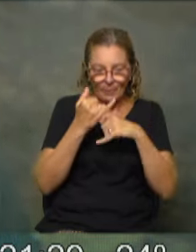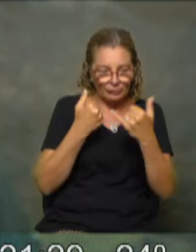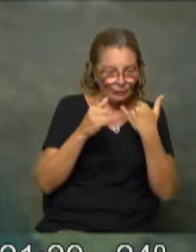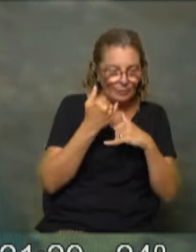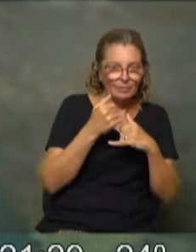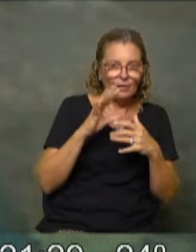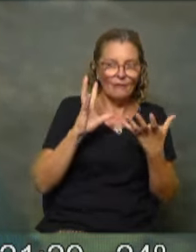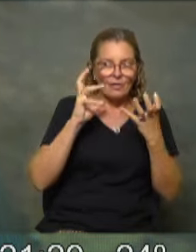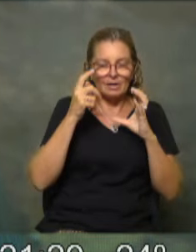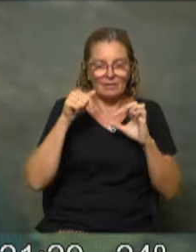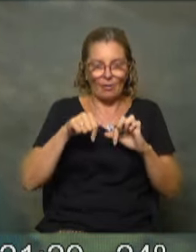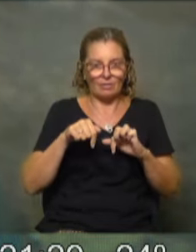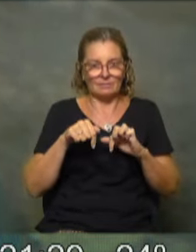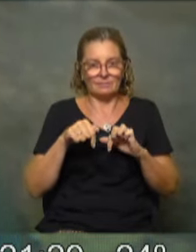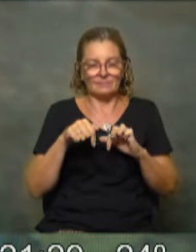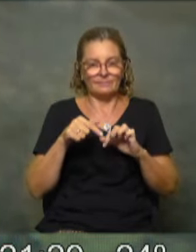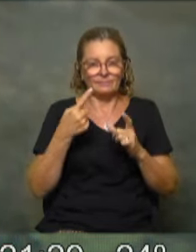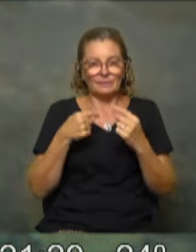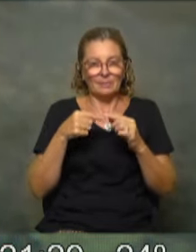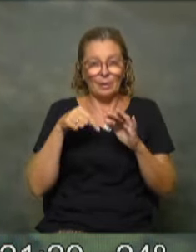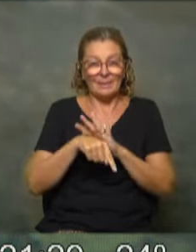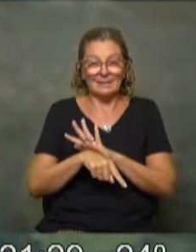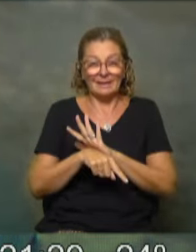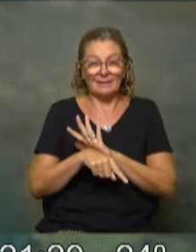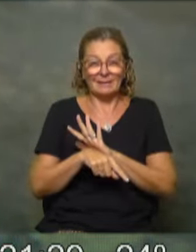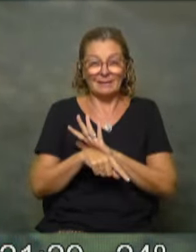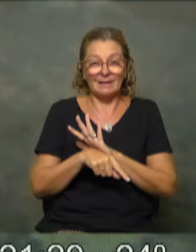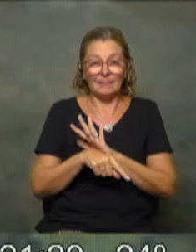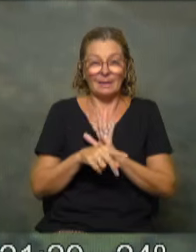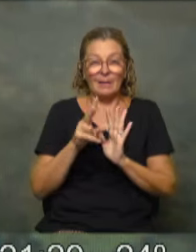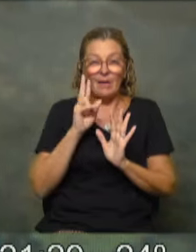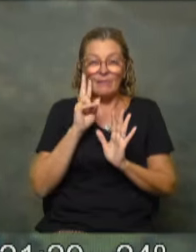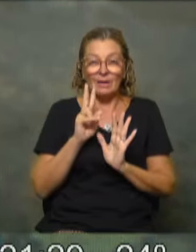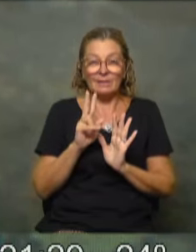de la violencia. Pero meterse en eso para tratar de